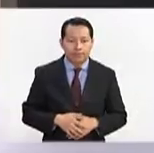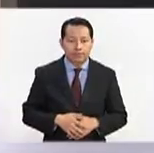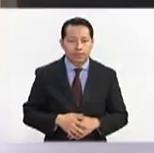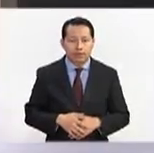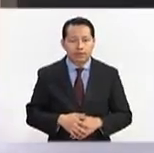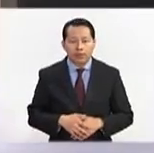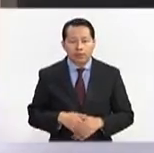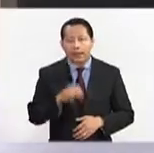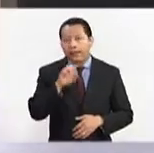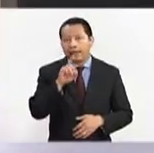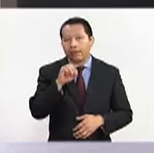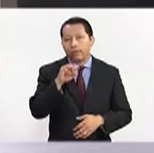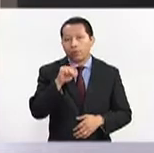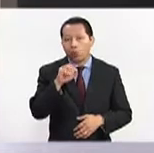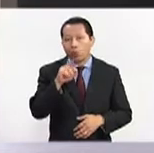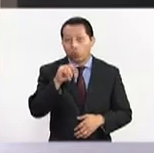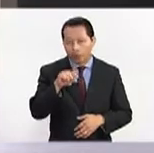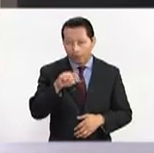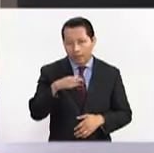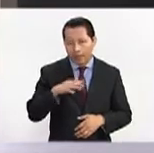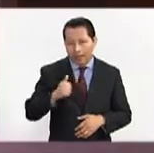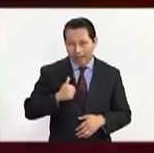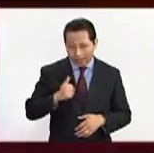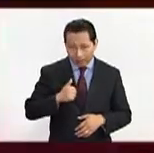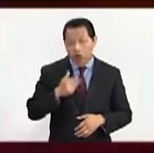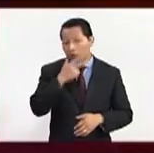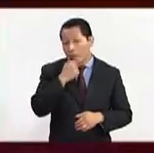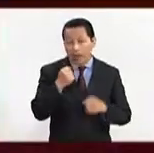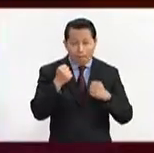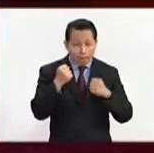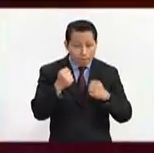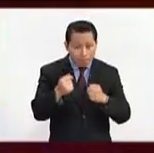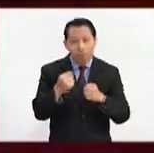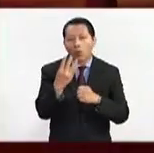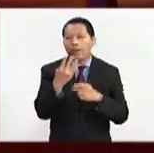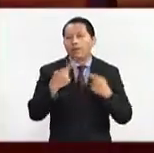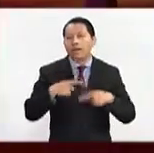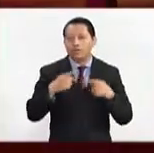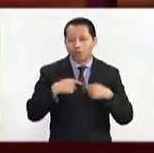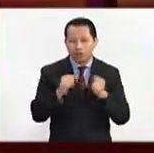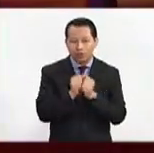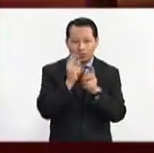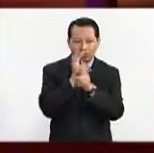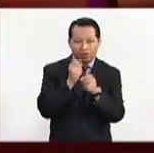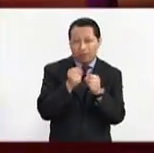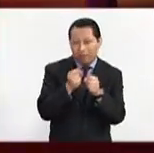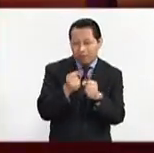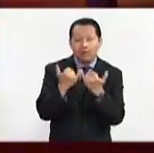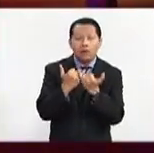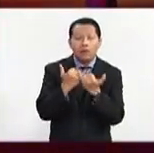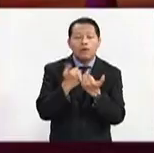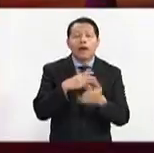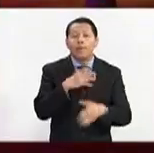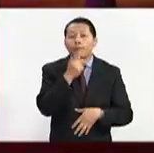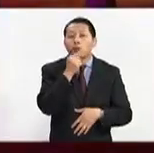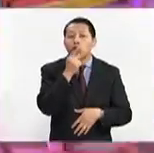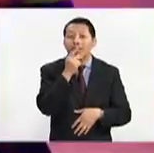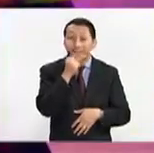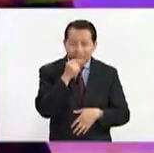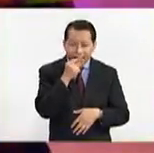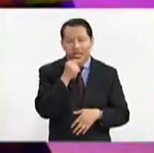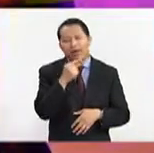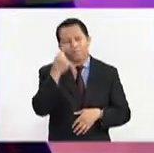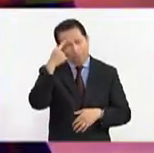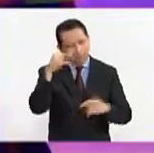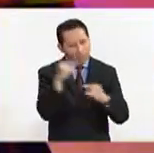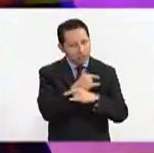Y en Edmonton, en Canadá, un hombre fue detenido por atropellar a 4 transeúntes con una furgoneta y apuñalar a un agente de tránsito. De acuerdo con